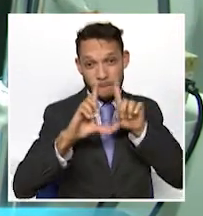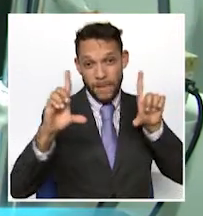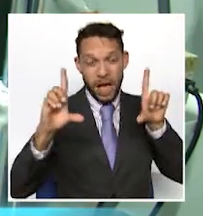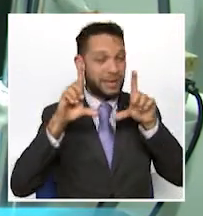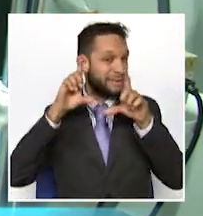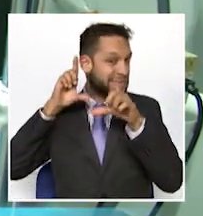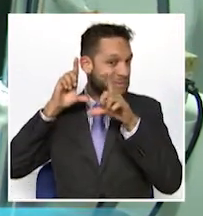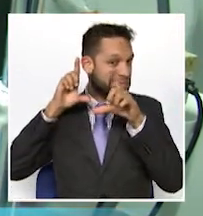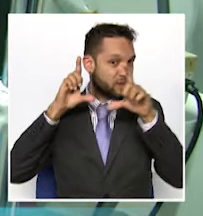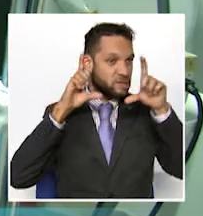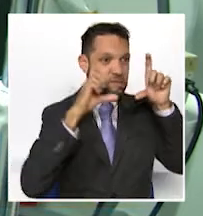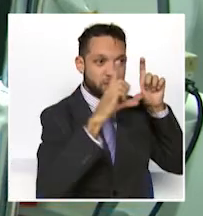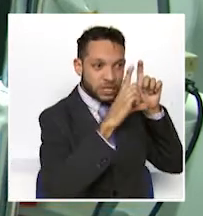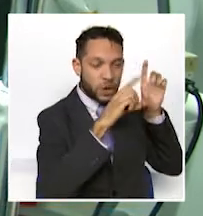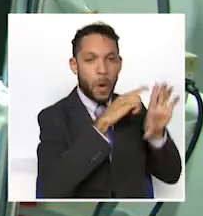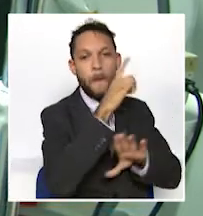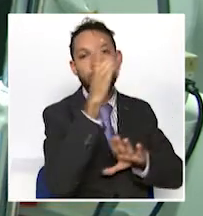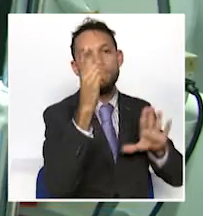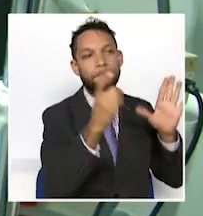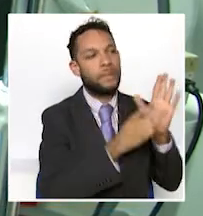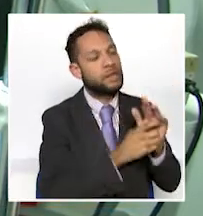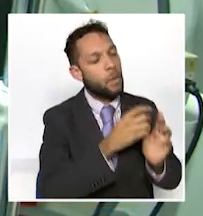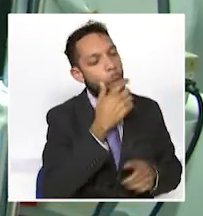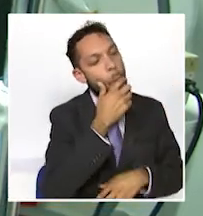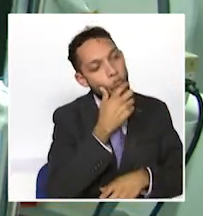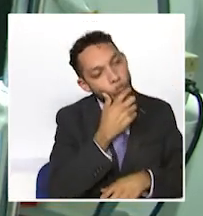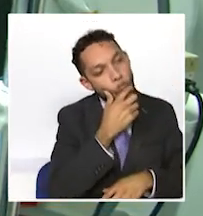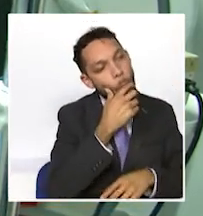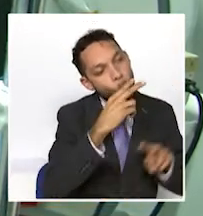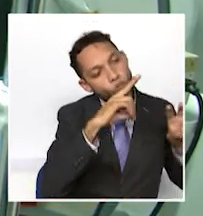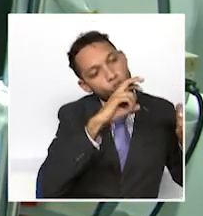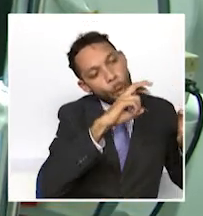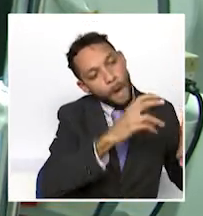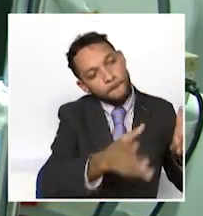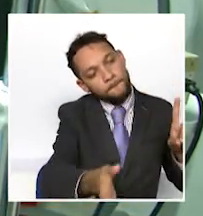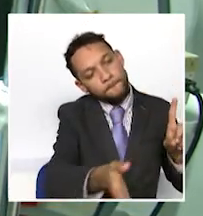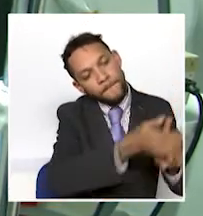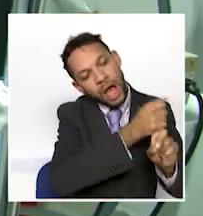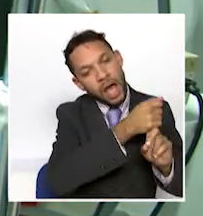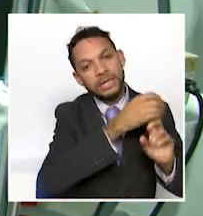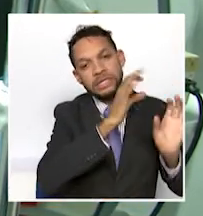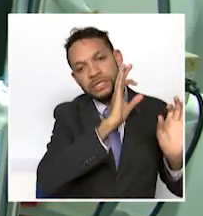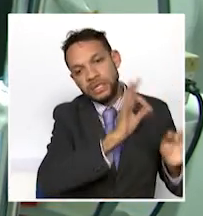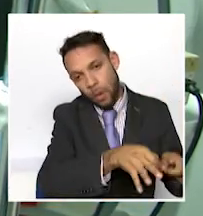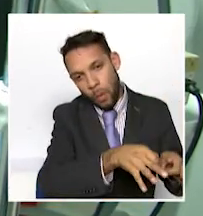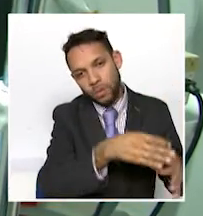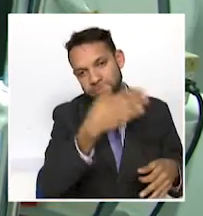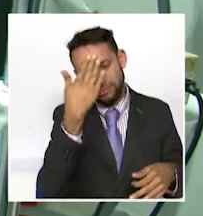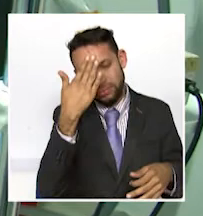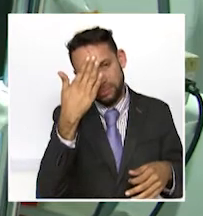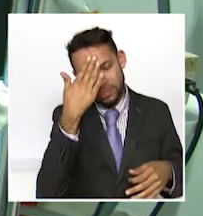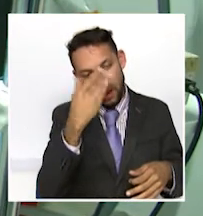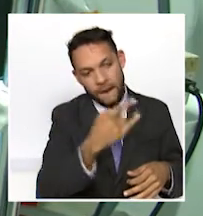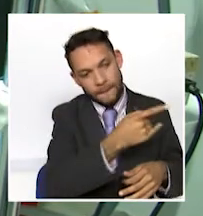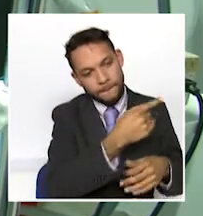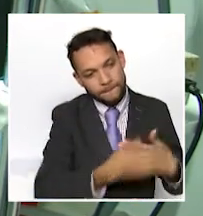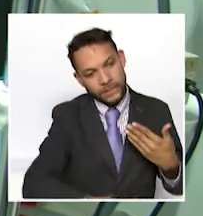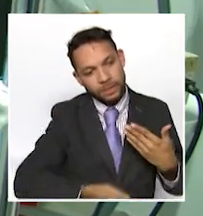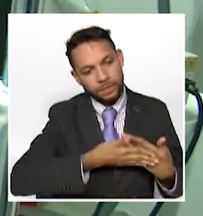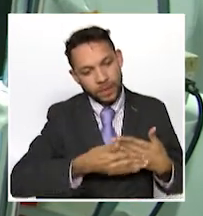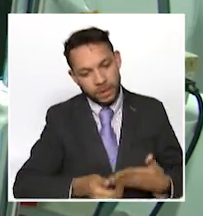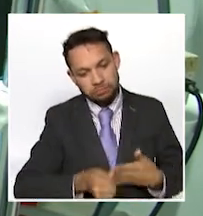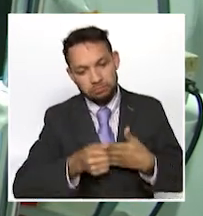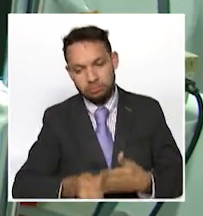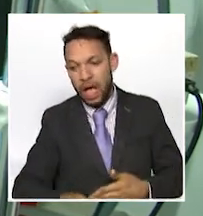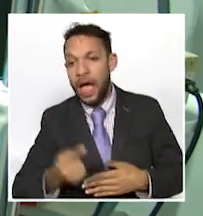podemos dar un diagnóstico muchísimo más seguro, nos da una visión